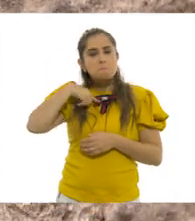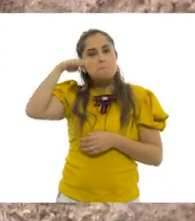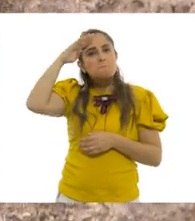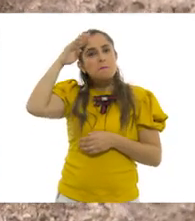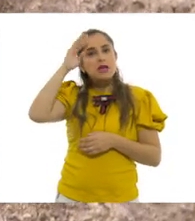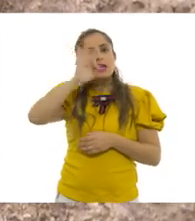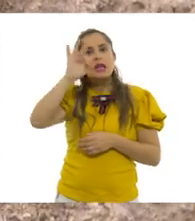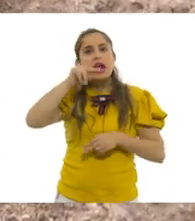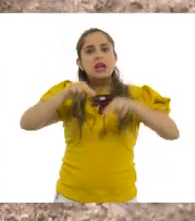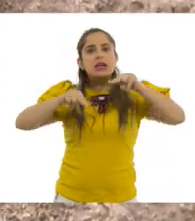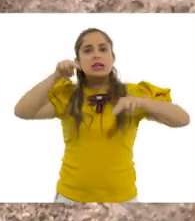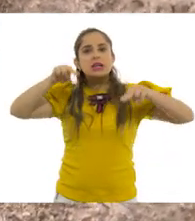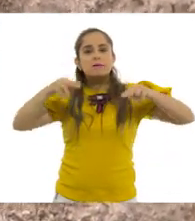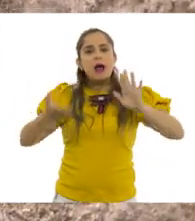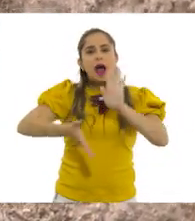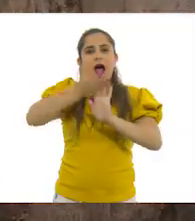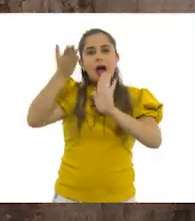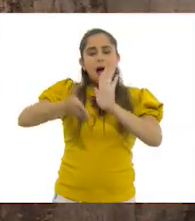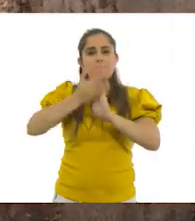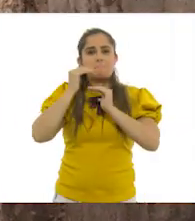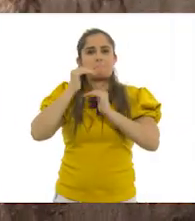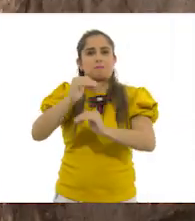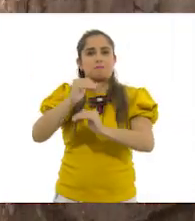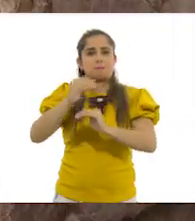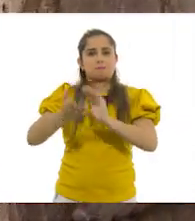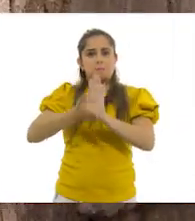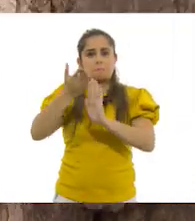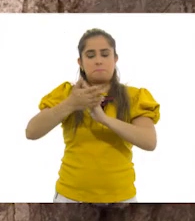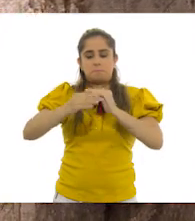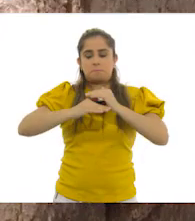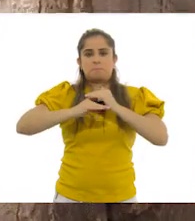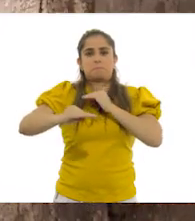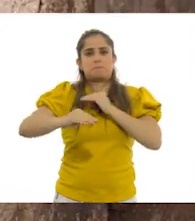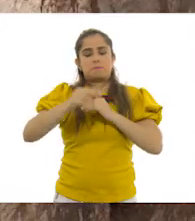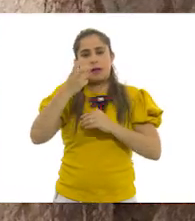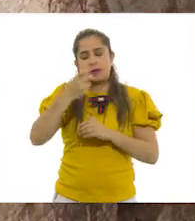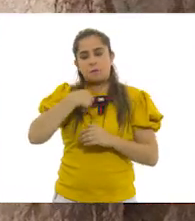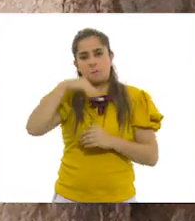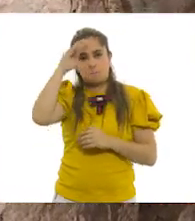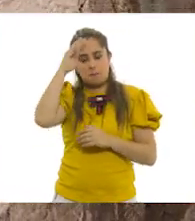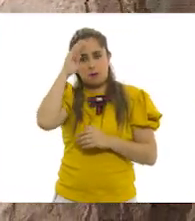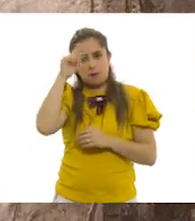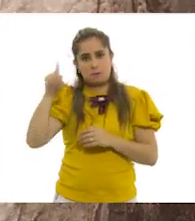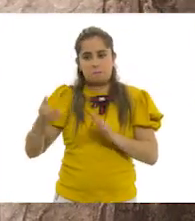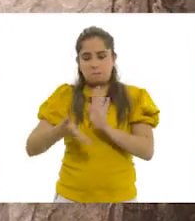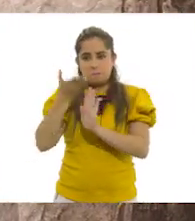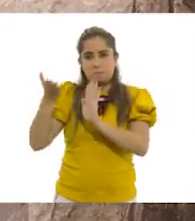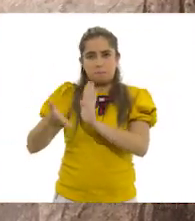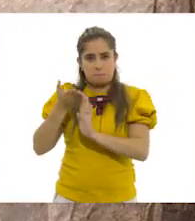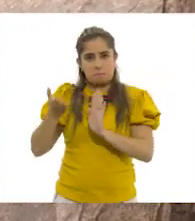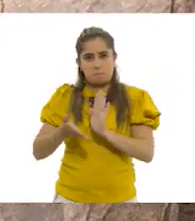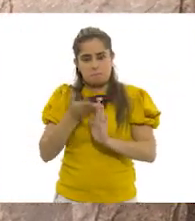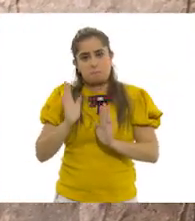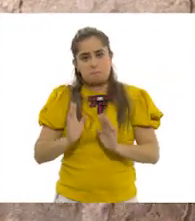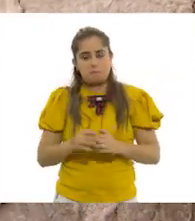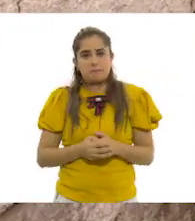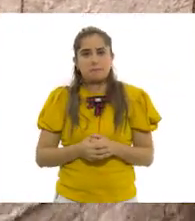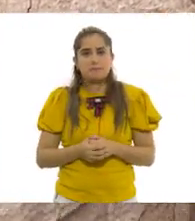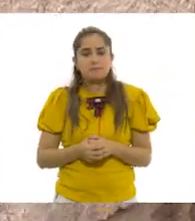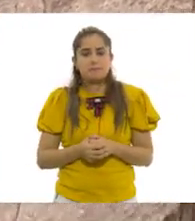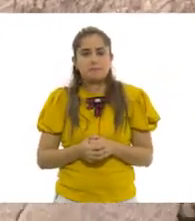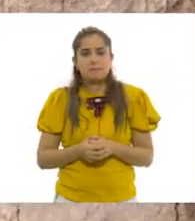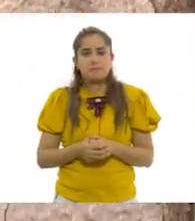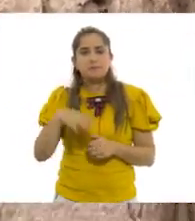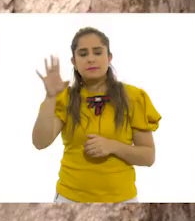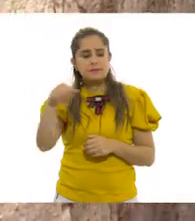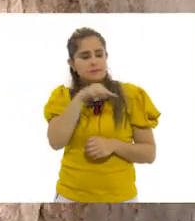los niveles de los albañiles mexicas, para hacer sus niveles de piso. Ah, claro. ¿Y qué quedaron? Ahí quedaron las improntas, ¿verdad? Oye, ¿de este